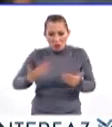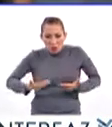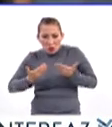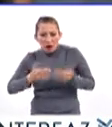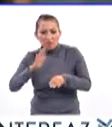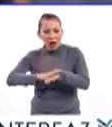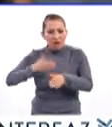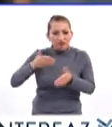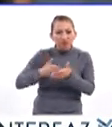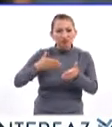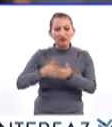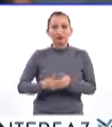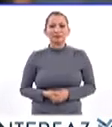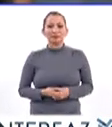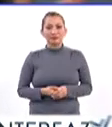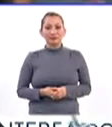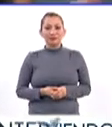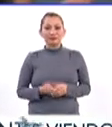impulsan a seguir jugando.